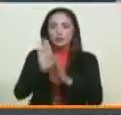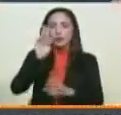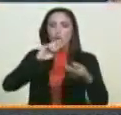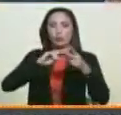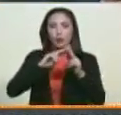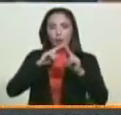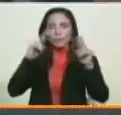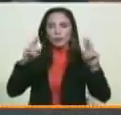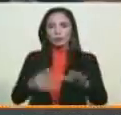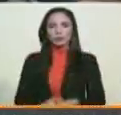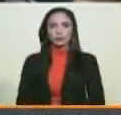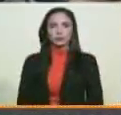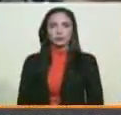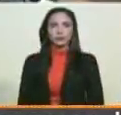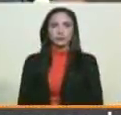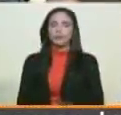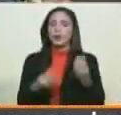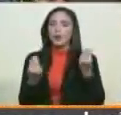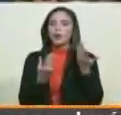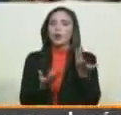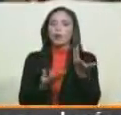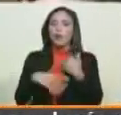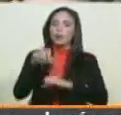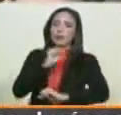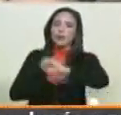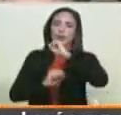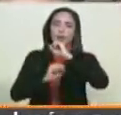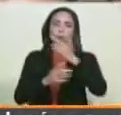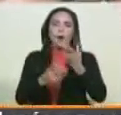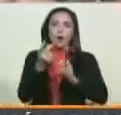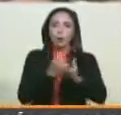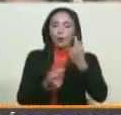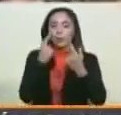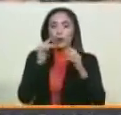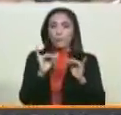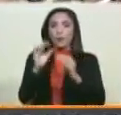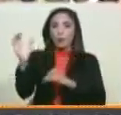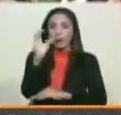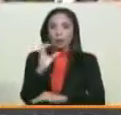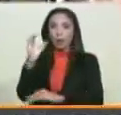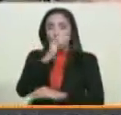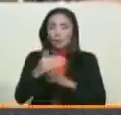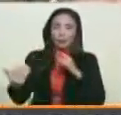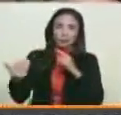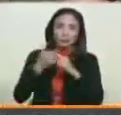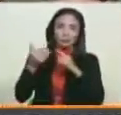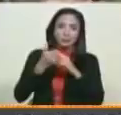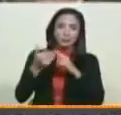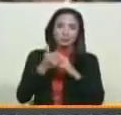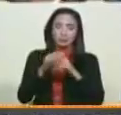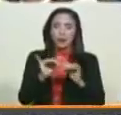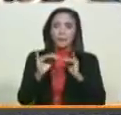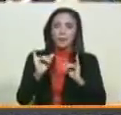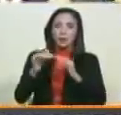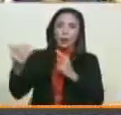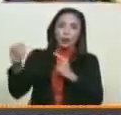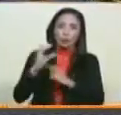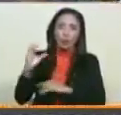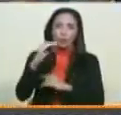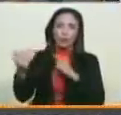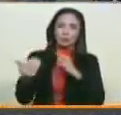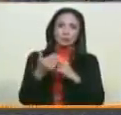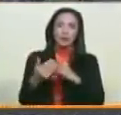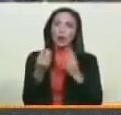¿Cómo combatir, por ejemplo, la economía criminal que desde Colombia se lanza contra nuestra patria? ¿Cómo